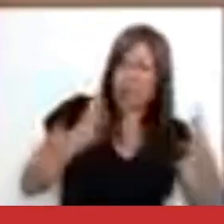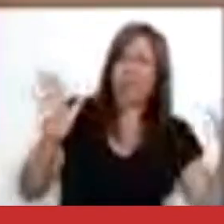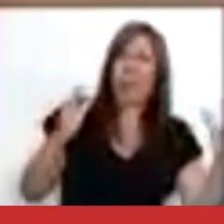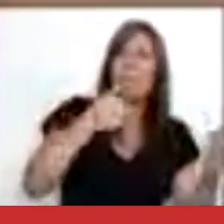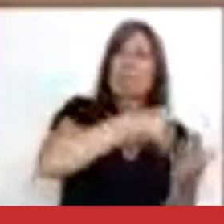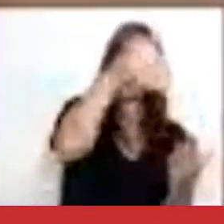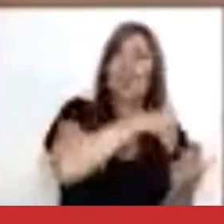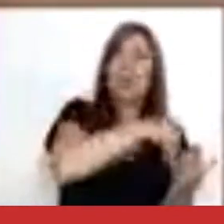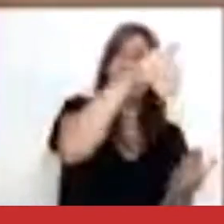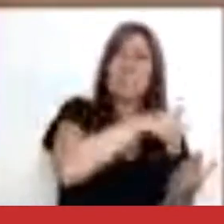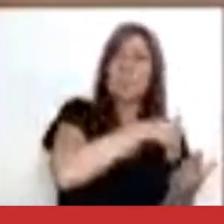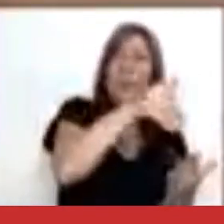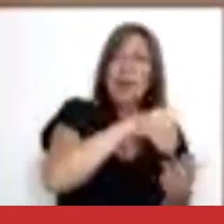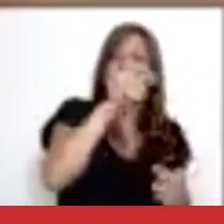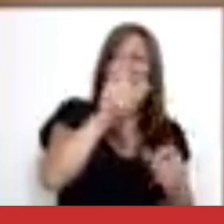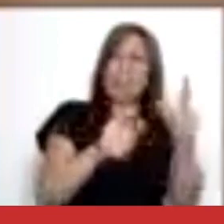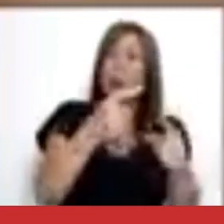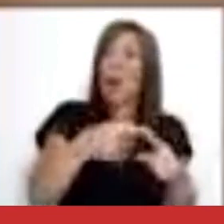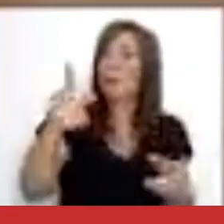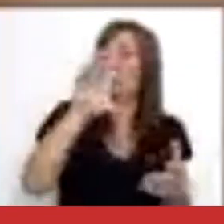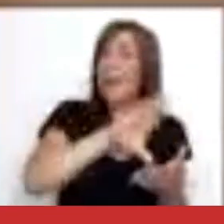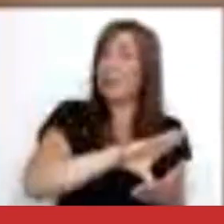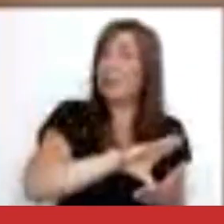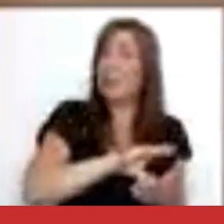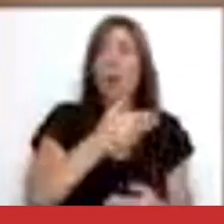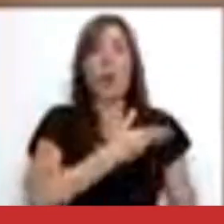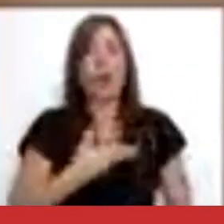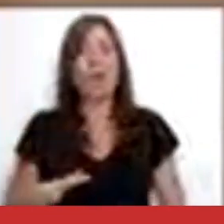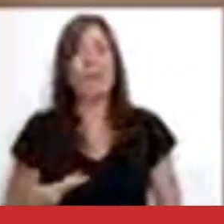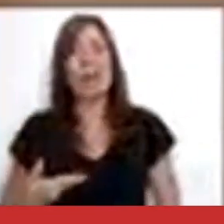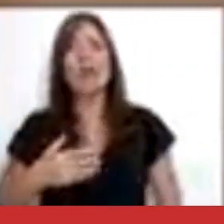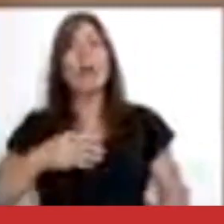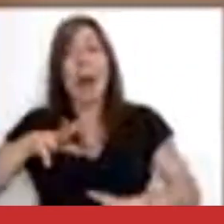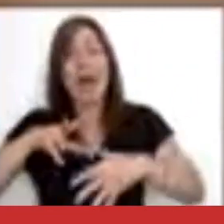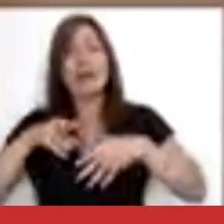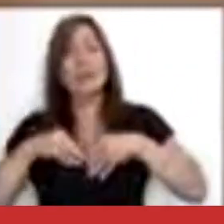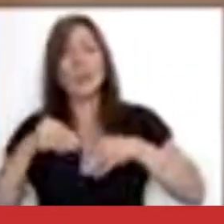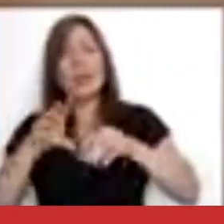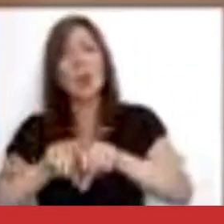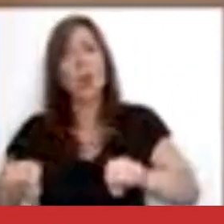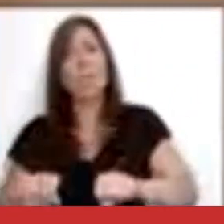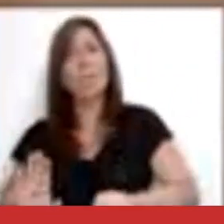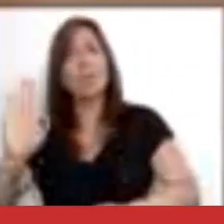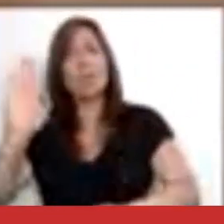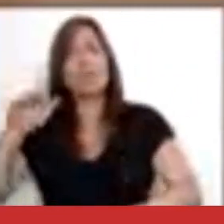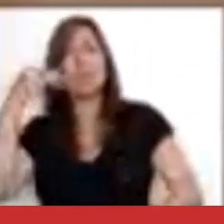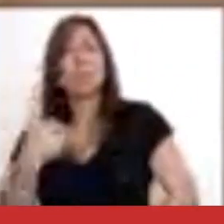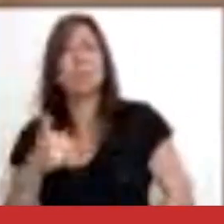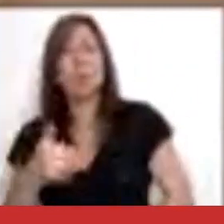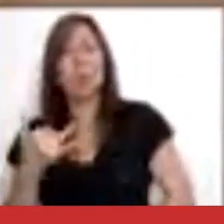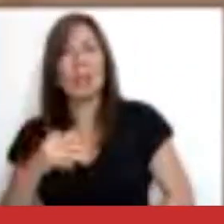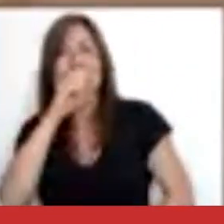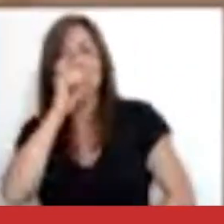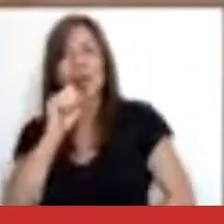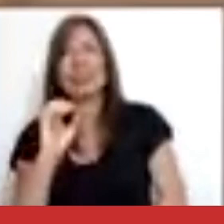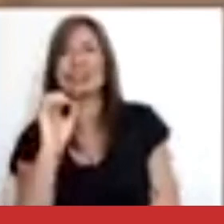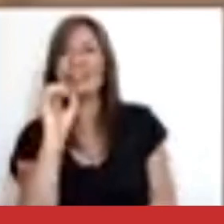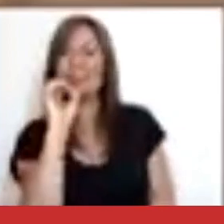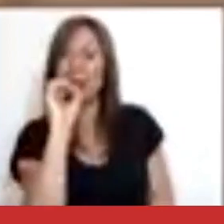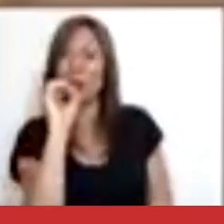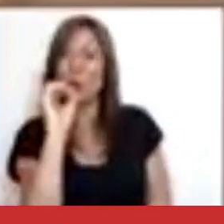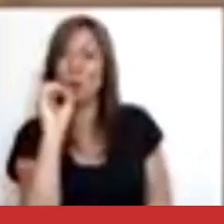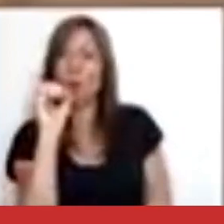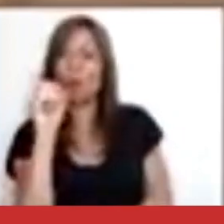par para que entren millones de inmigrantes, nuestro gobierno va a asumir un compromiso fundamental: